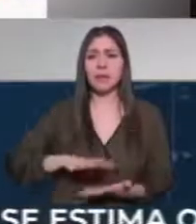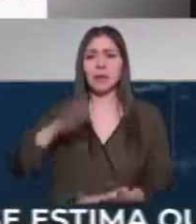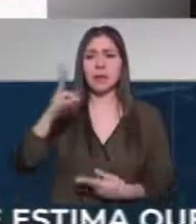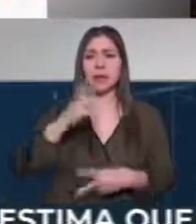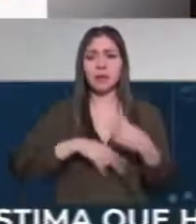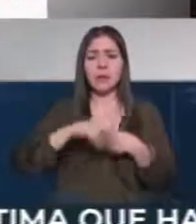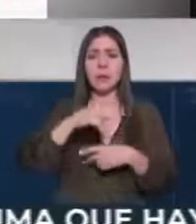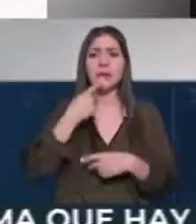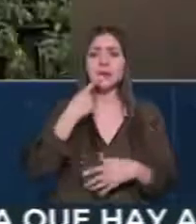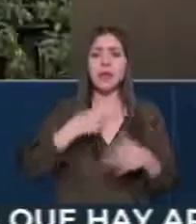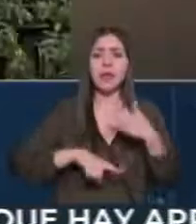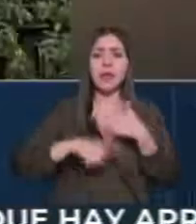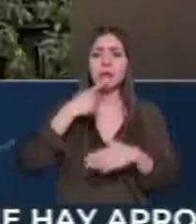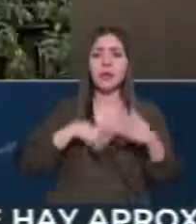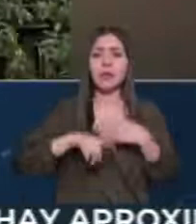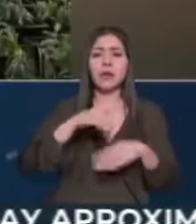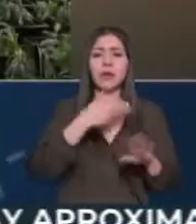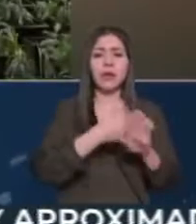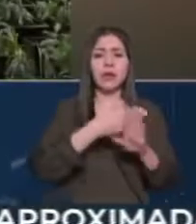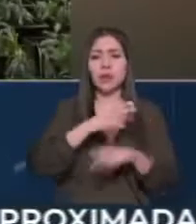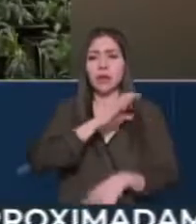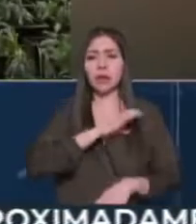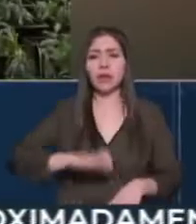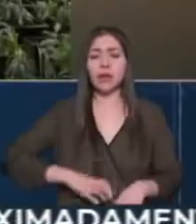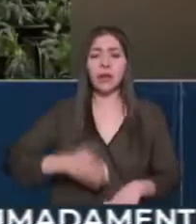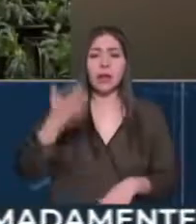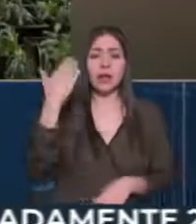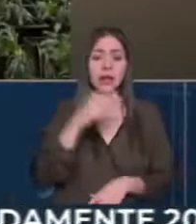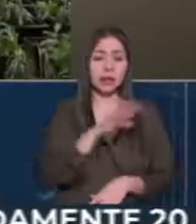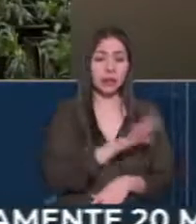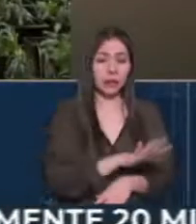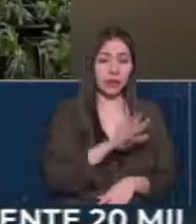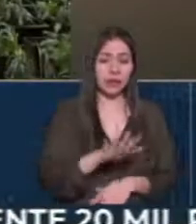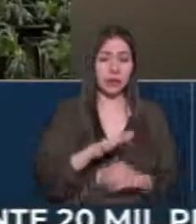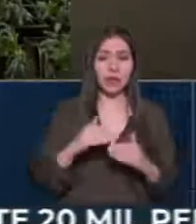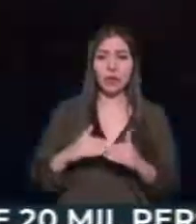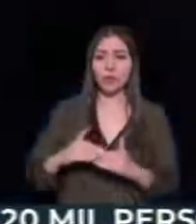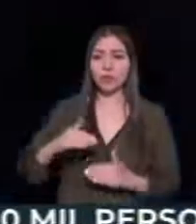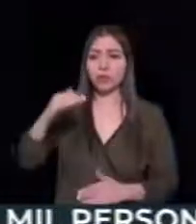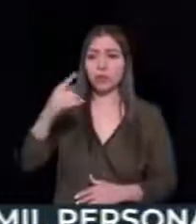a diversas candidatas al pasar de 55 a 108.